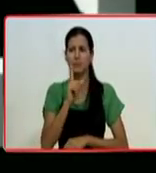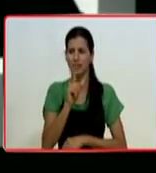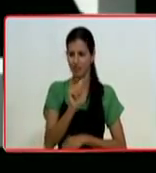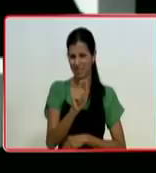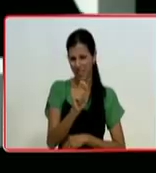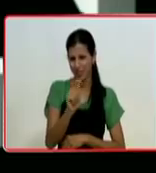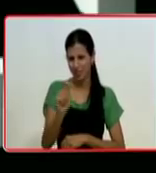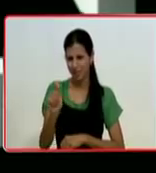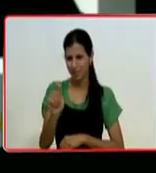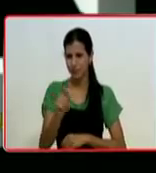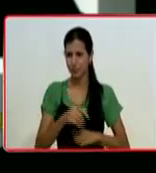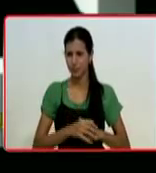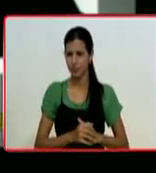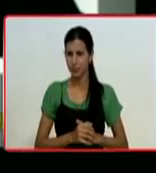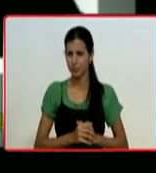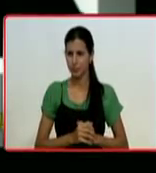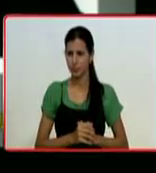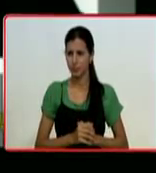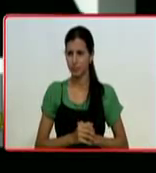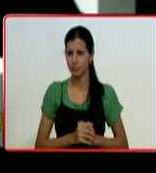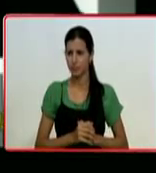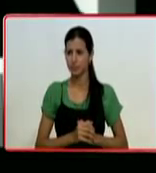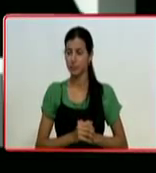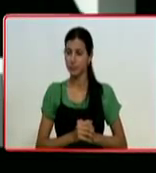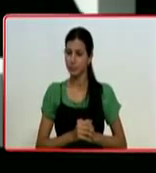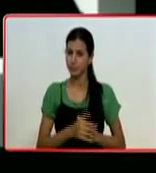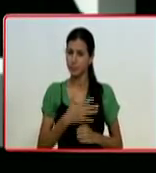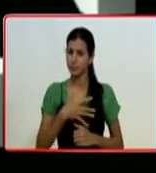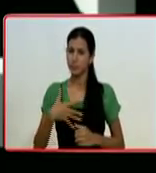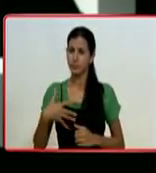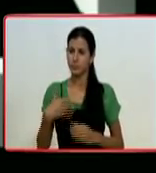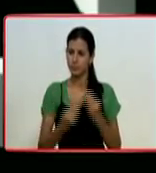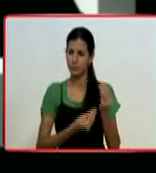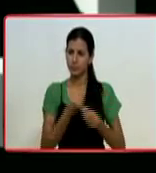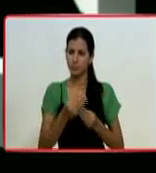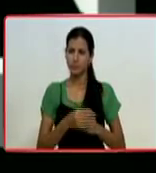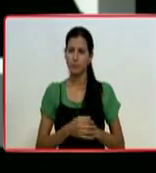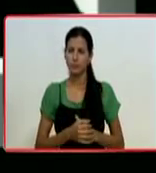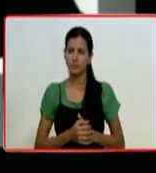pregunta? Bueno, porque la intención